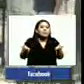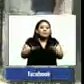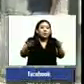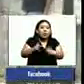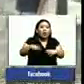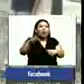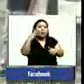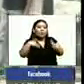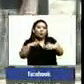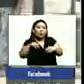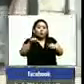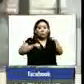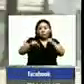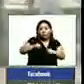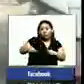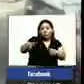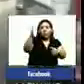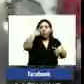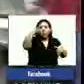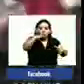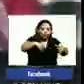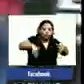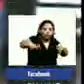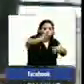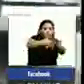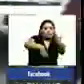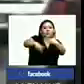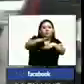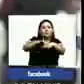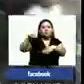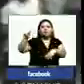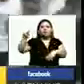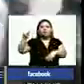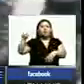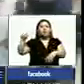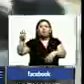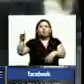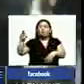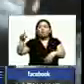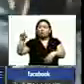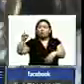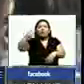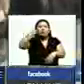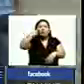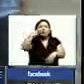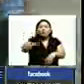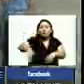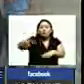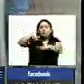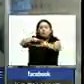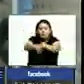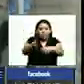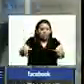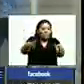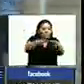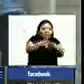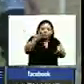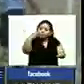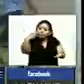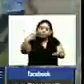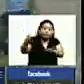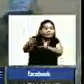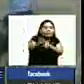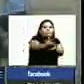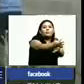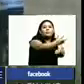Challenge Para limpiar Los contornos Del río Tamulasco En Chalatenango Según las autoridades Del municipio